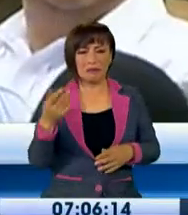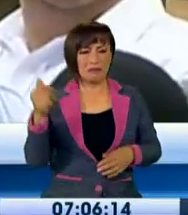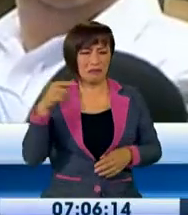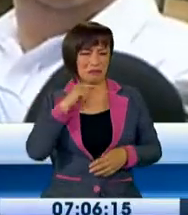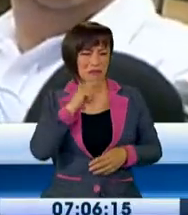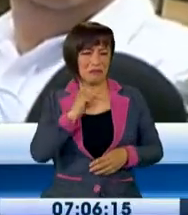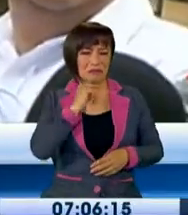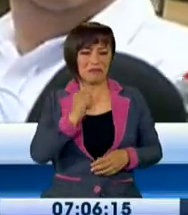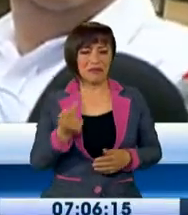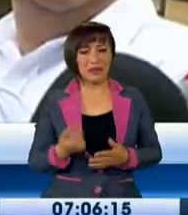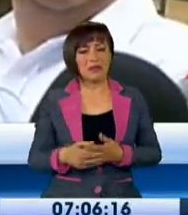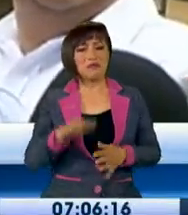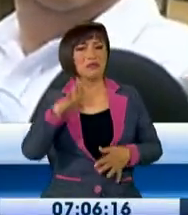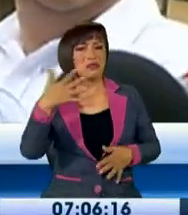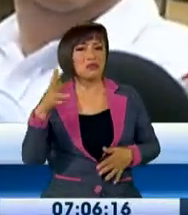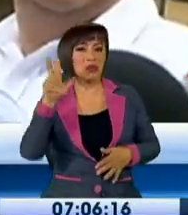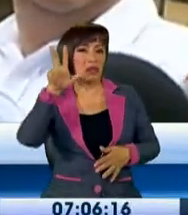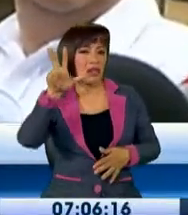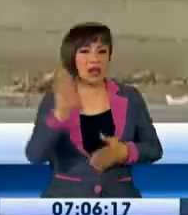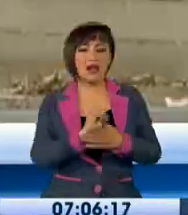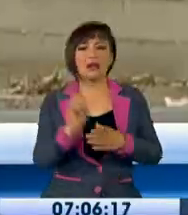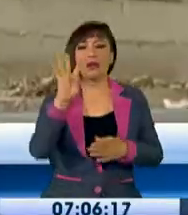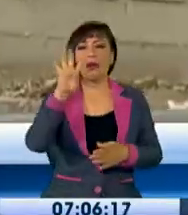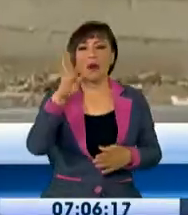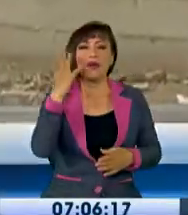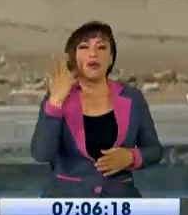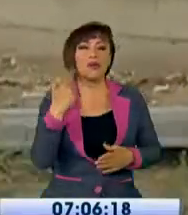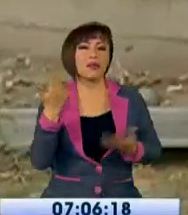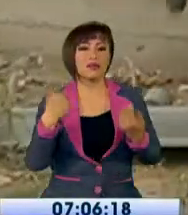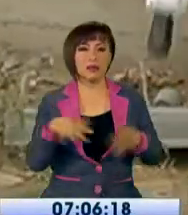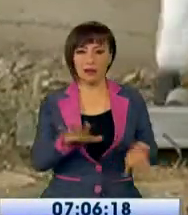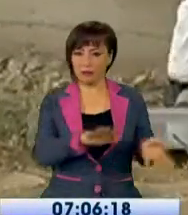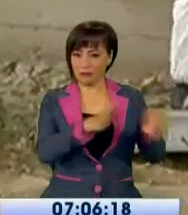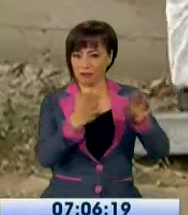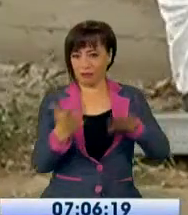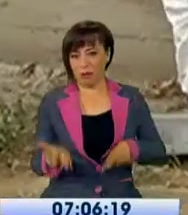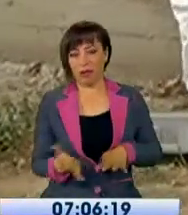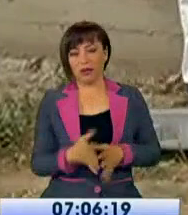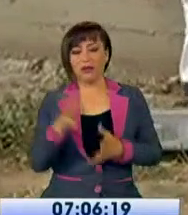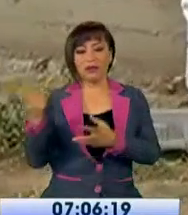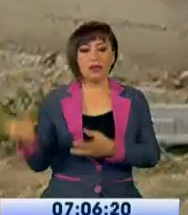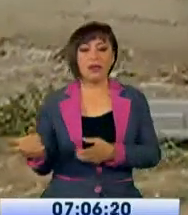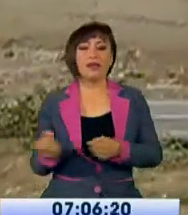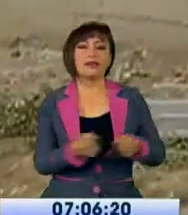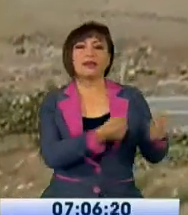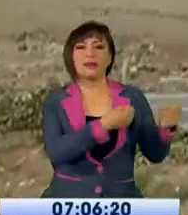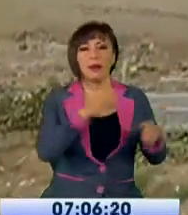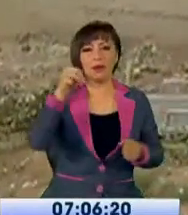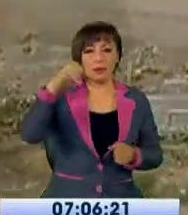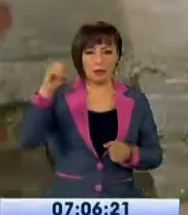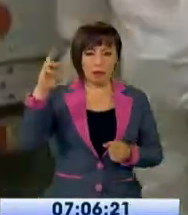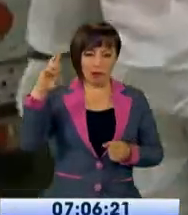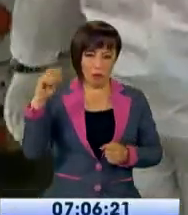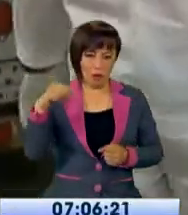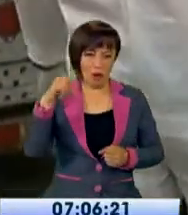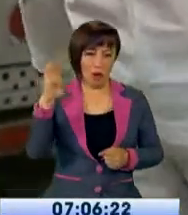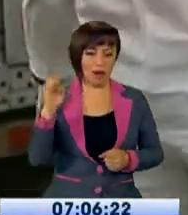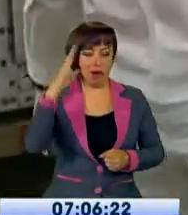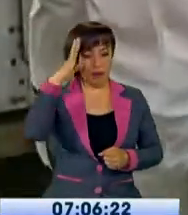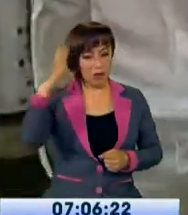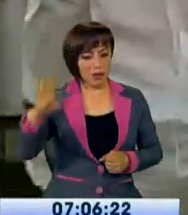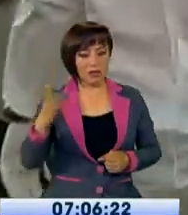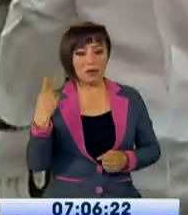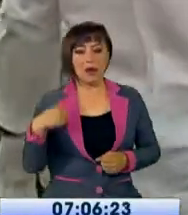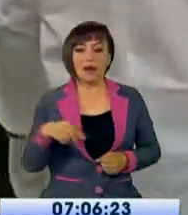aproximadamente unos 3 a 4 días. El cuerpo fue luego trasladado hasta la morgue de la policía para practicársele la autopsia